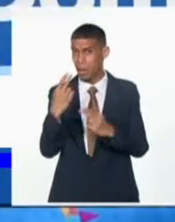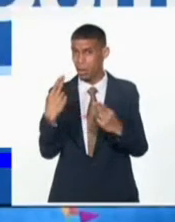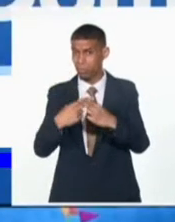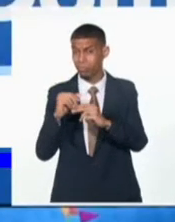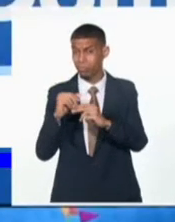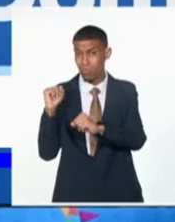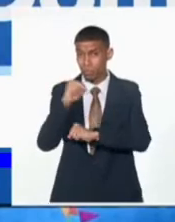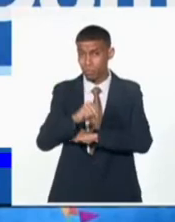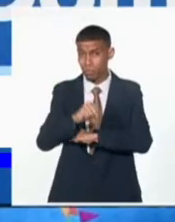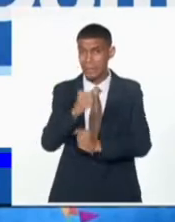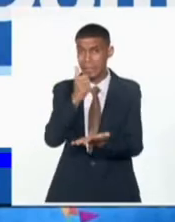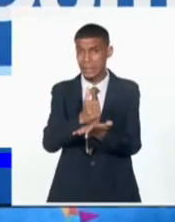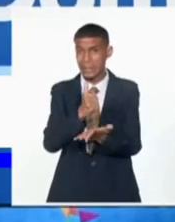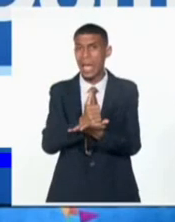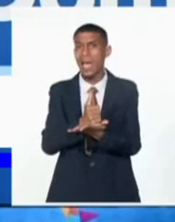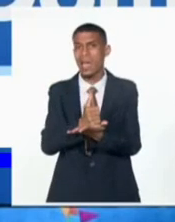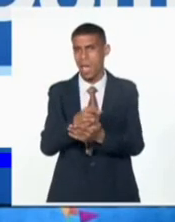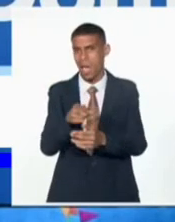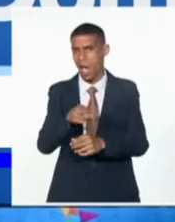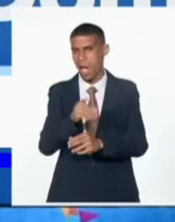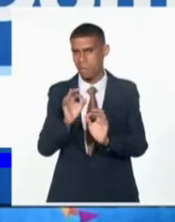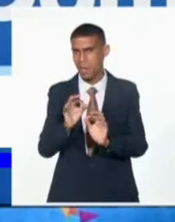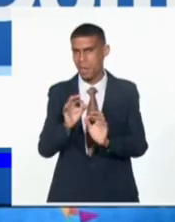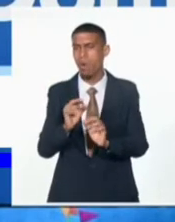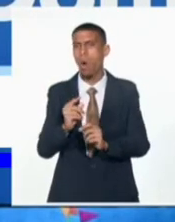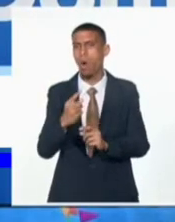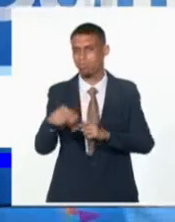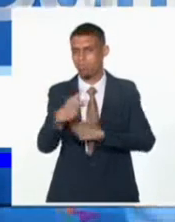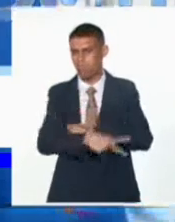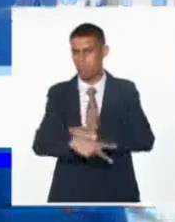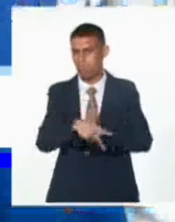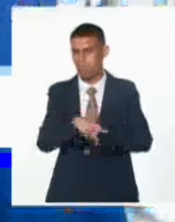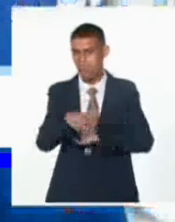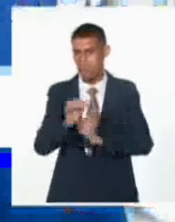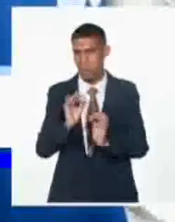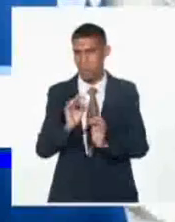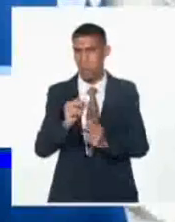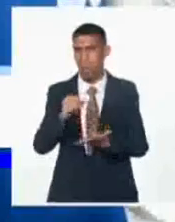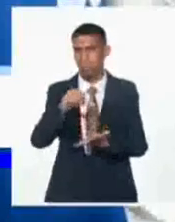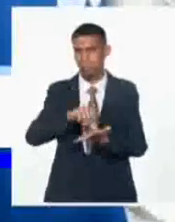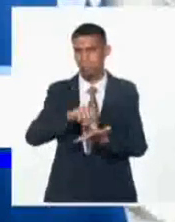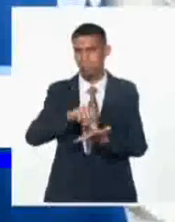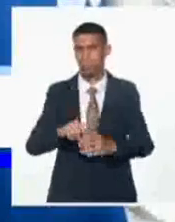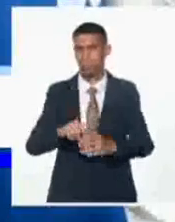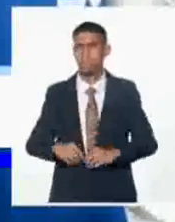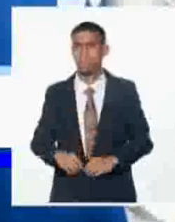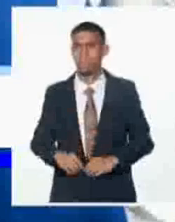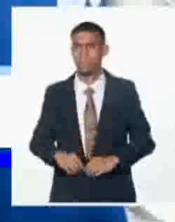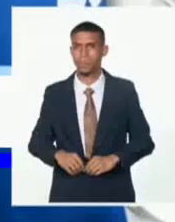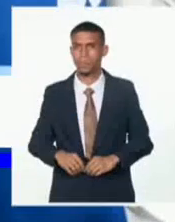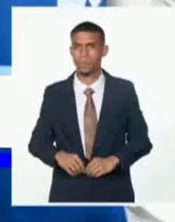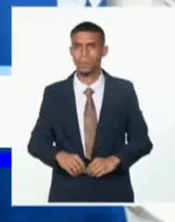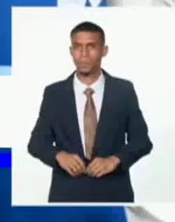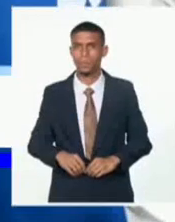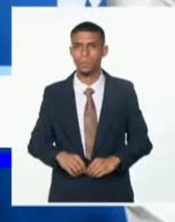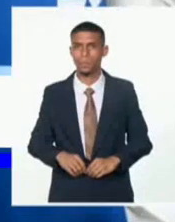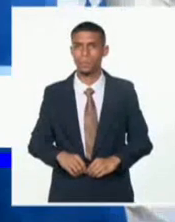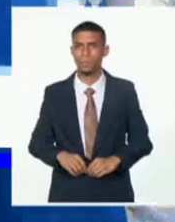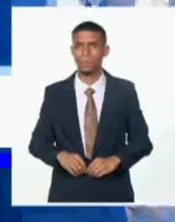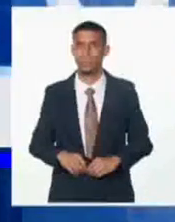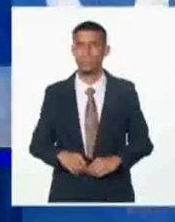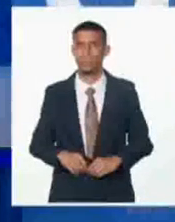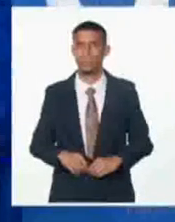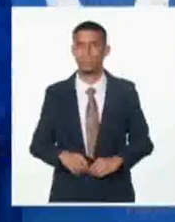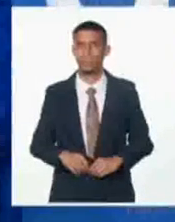con sede en el gimnasio del Centro Olímpico Juan Pablo Duarte de esta ciudad de Santo Domingo, República Dominicana. Tania Indira Delgado y